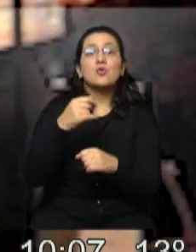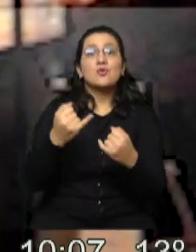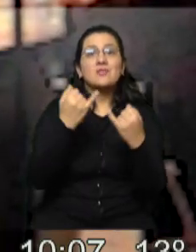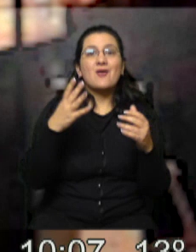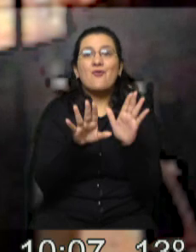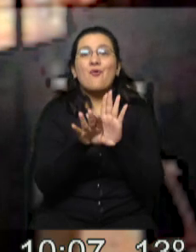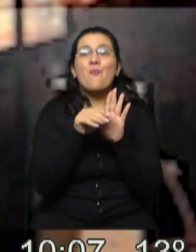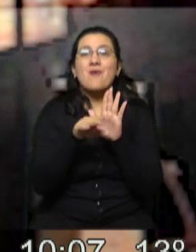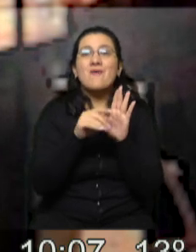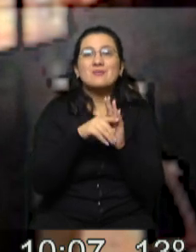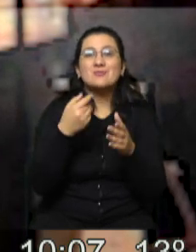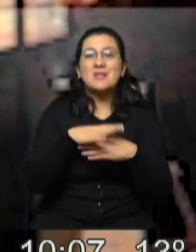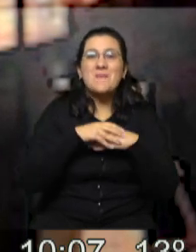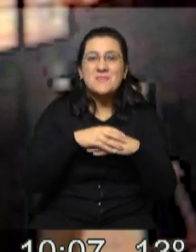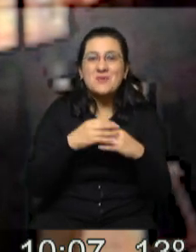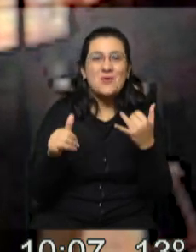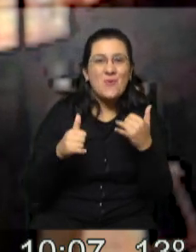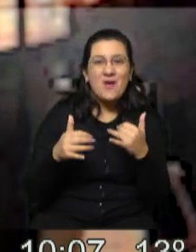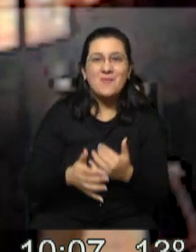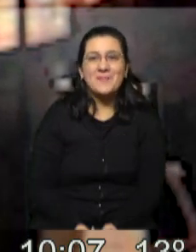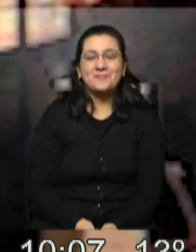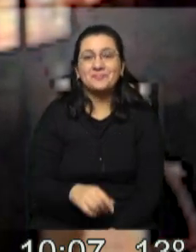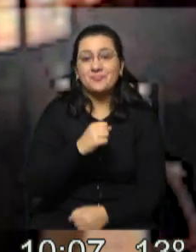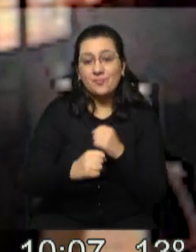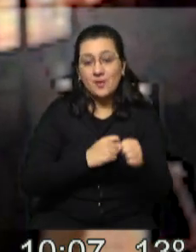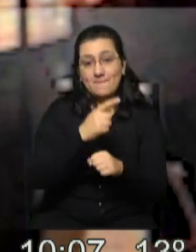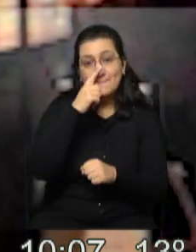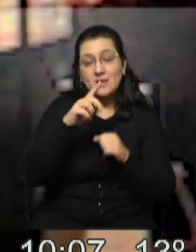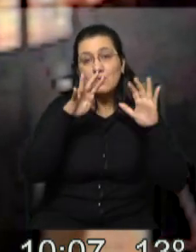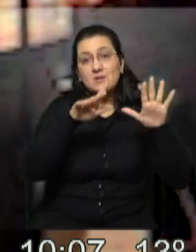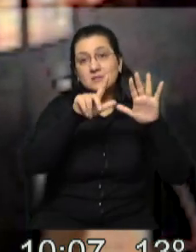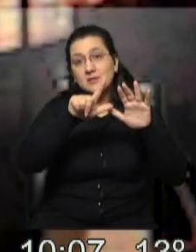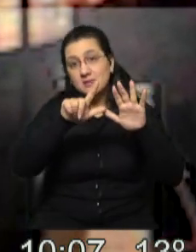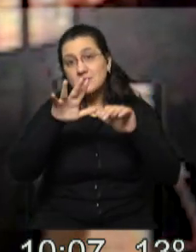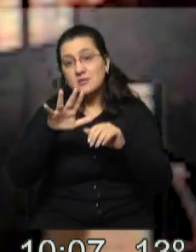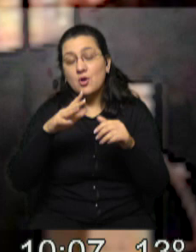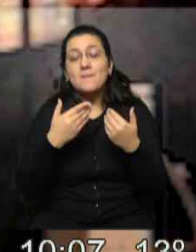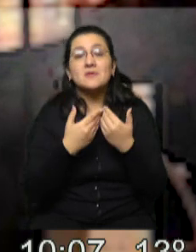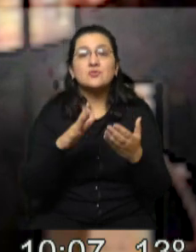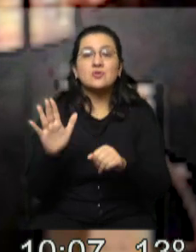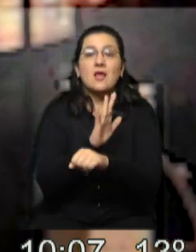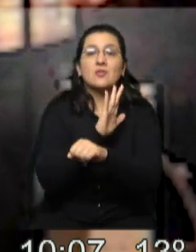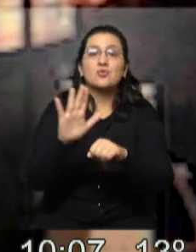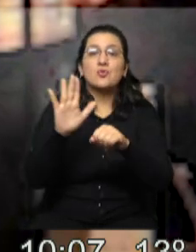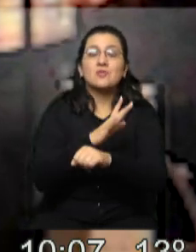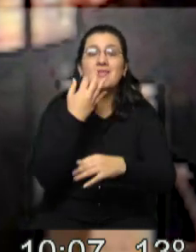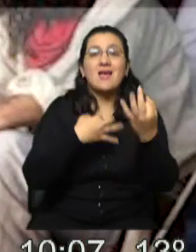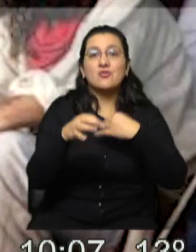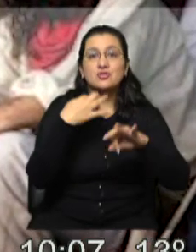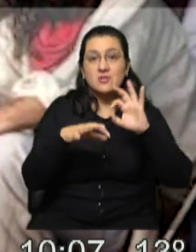recrear con sus amigos en las calles del barrio. En 1975 inició su actividad actoral en teatros